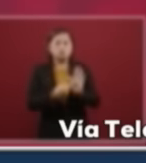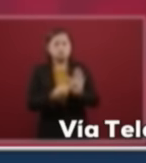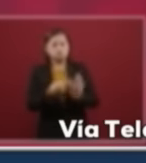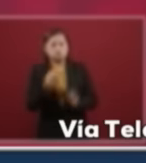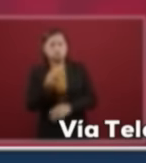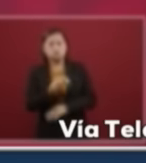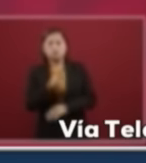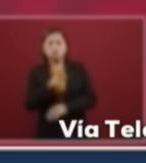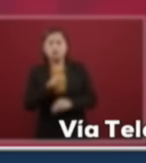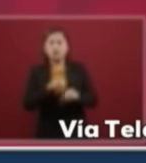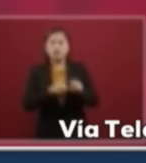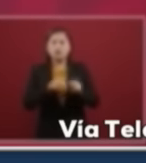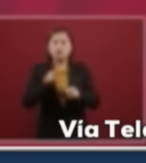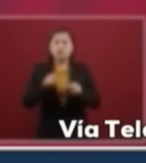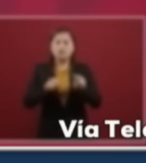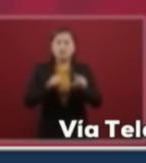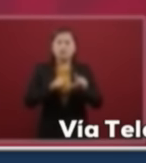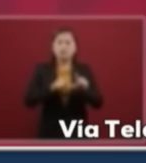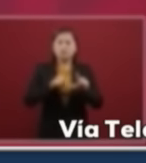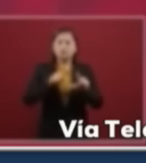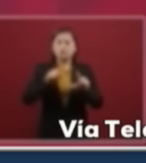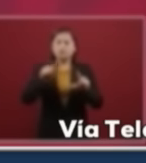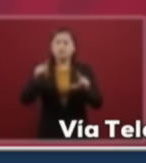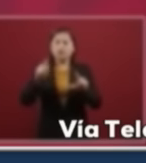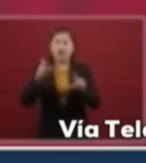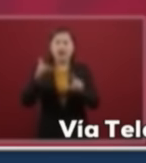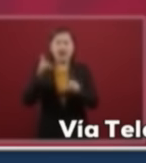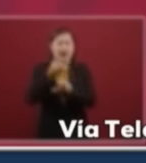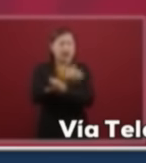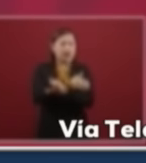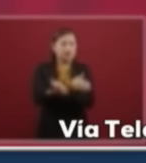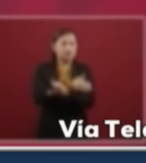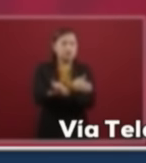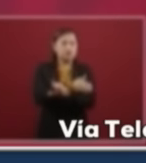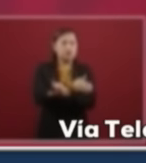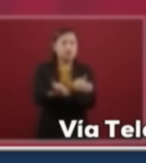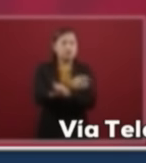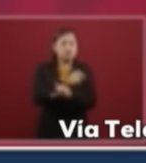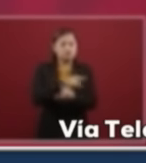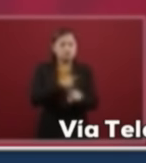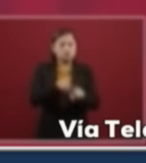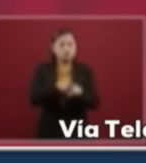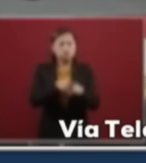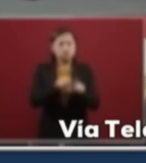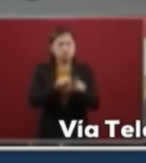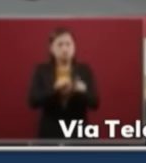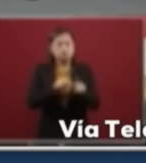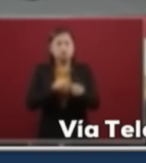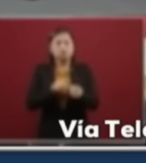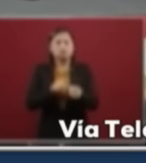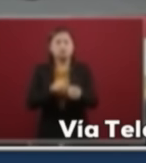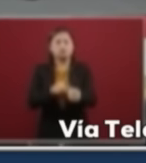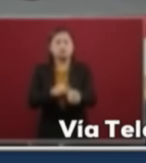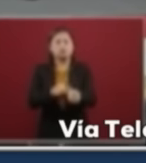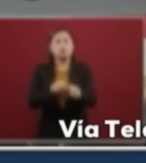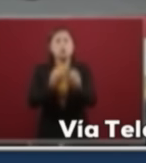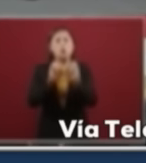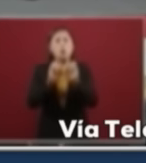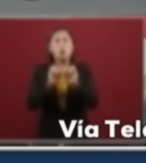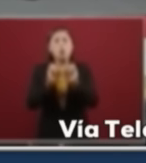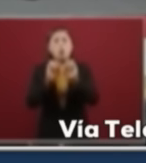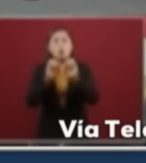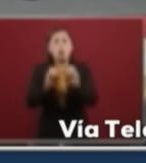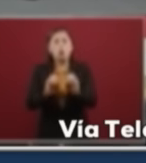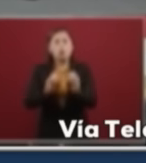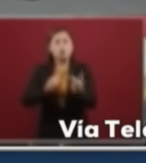ese gobierno, y eso a mí me parece increíble. Así que lo que se me quedó pendiente es lo de Venezuela, pero eso ya le tocará a otro periodista